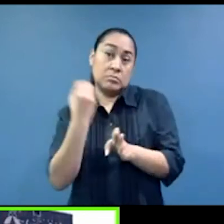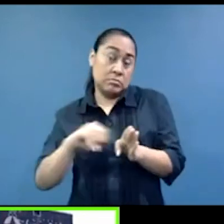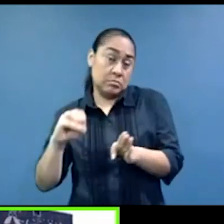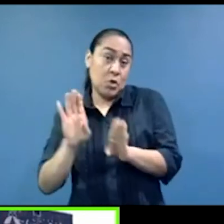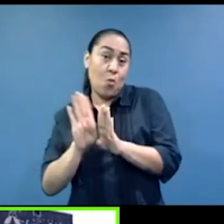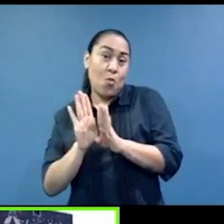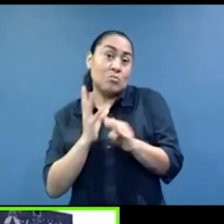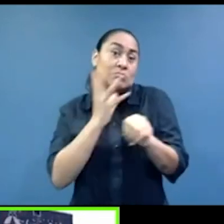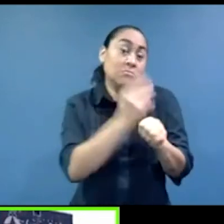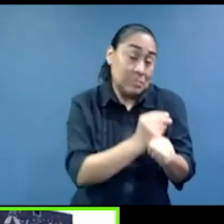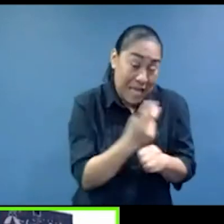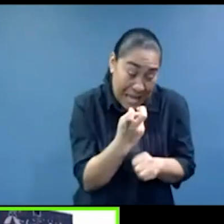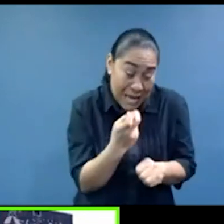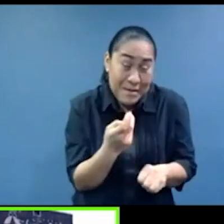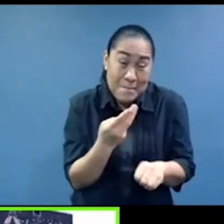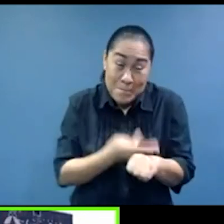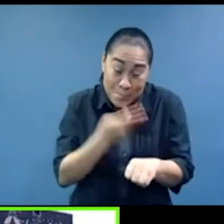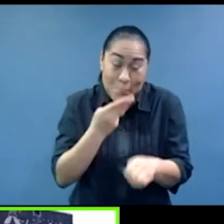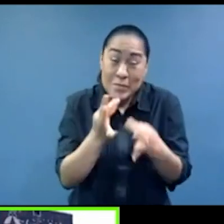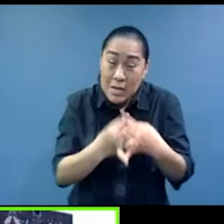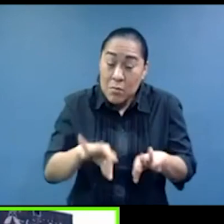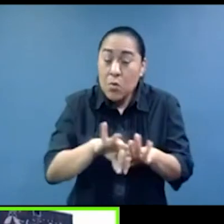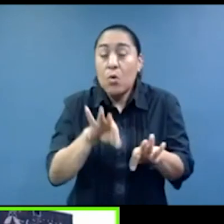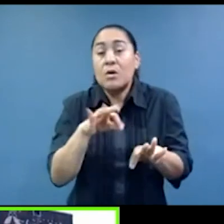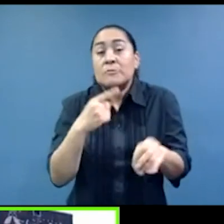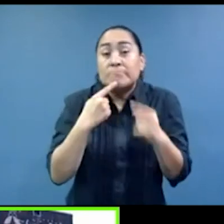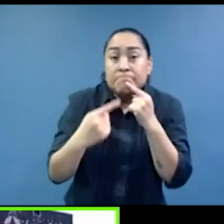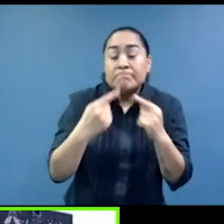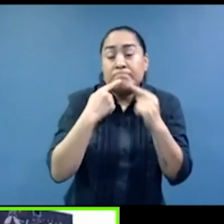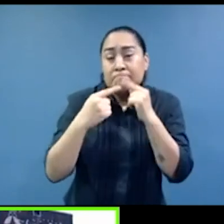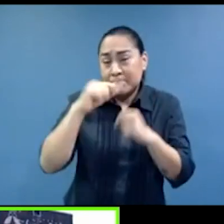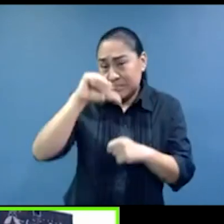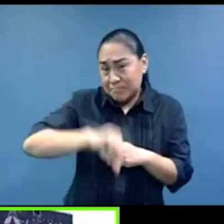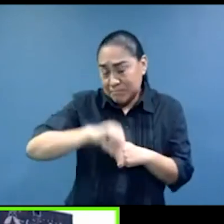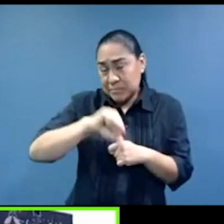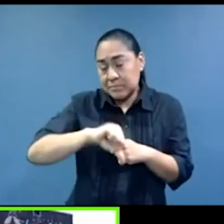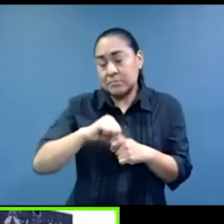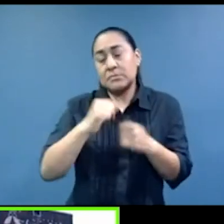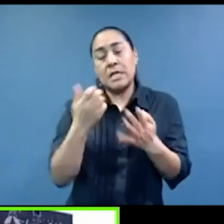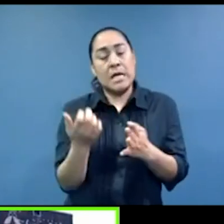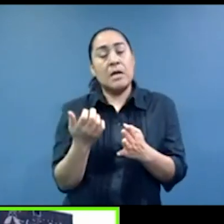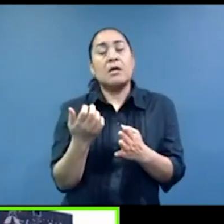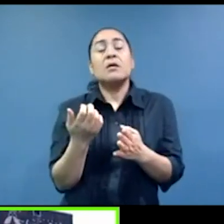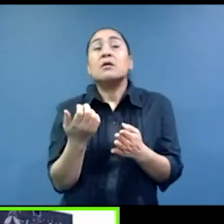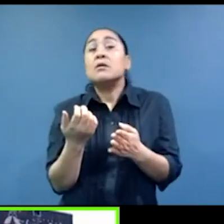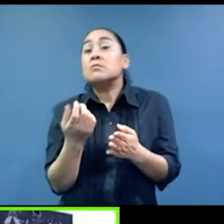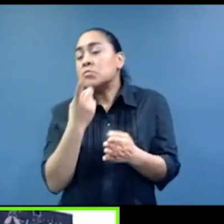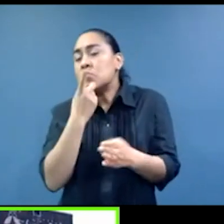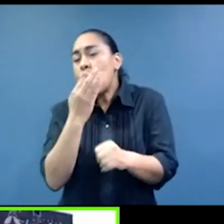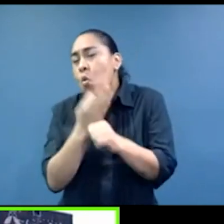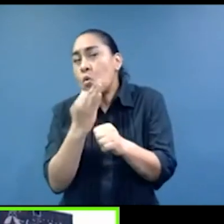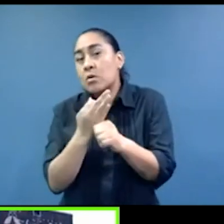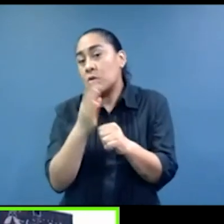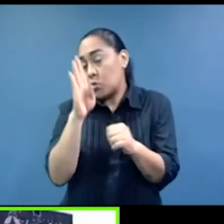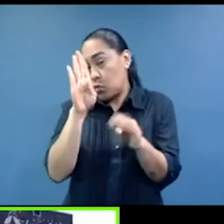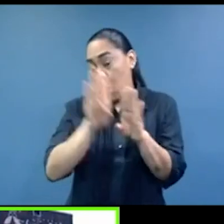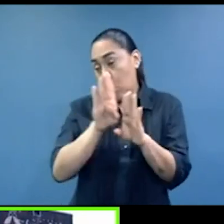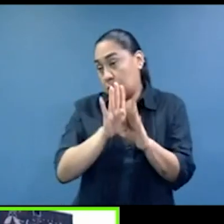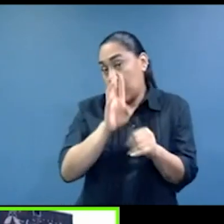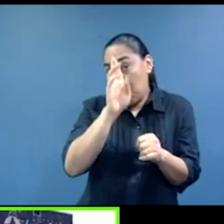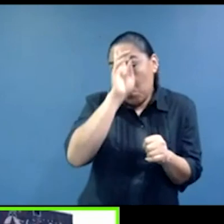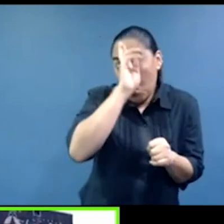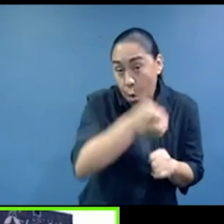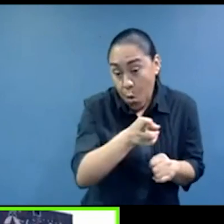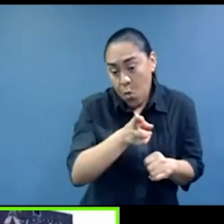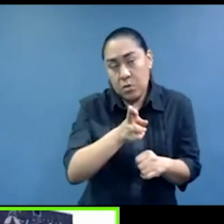de discutir, pero entonces, por tanto, no podemos hablar de la prohibición de la gestación